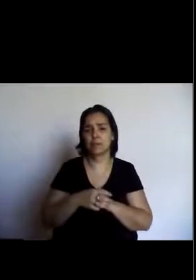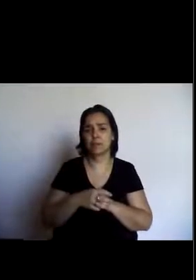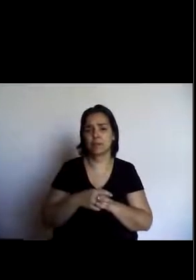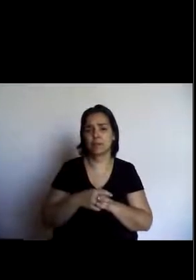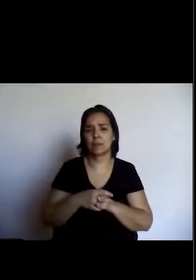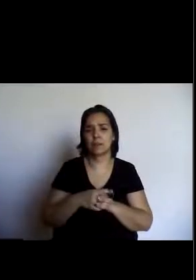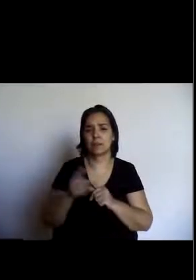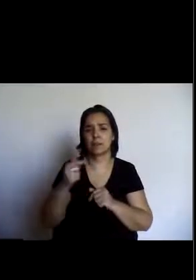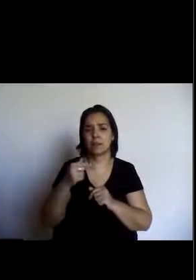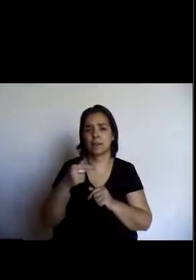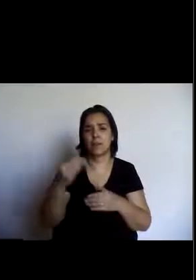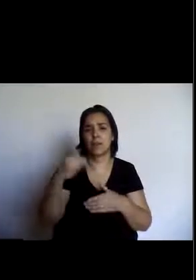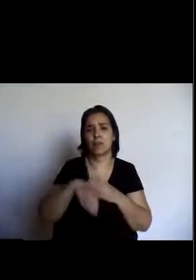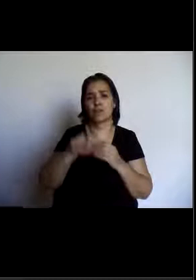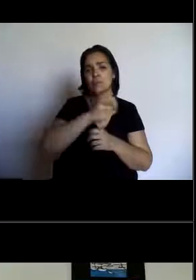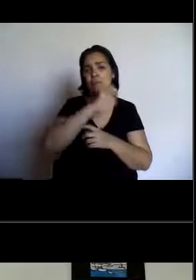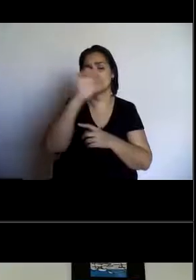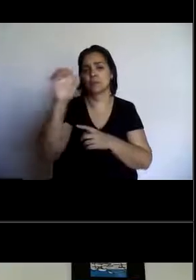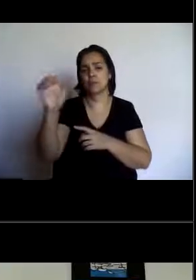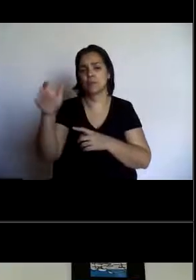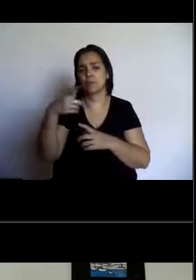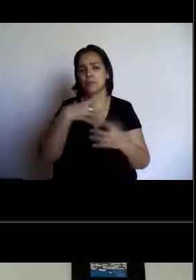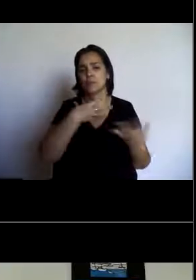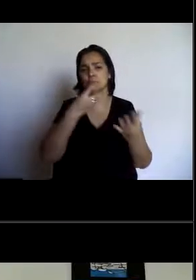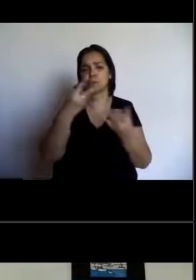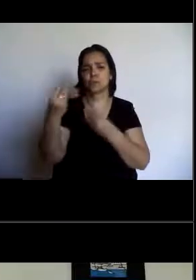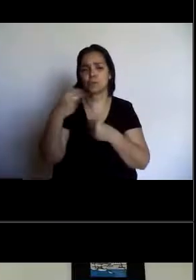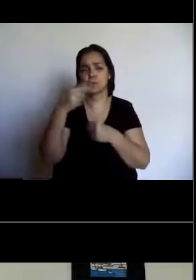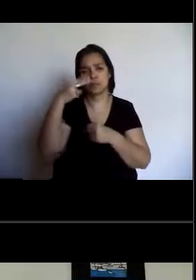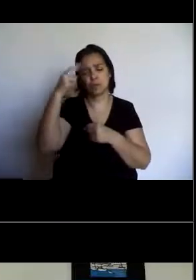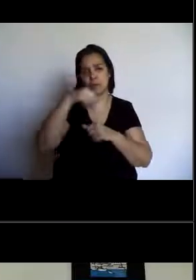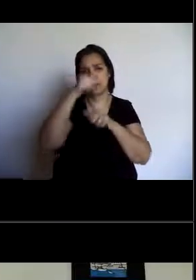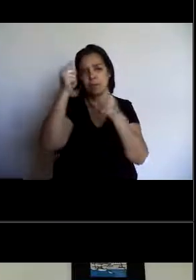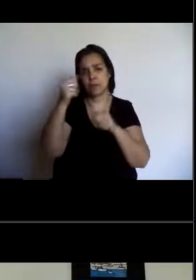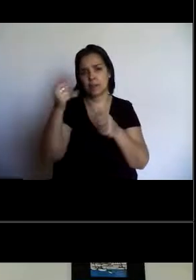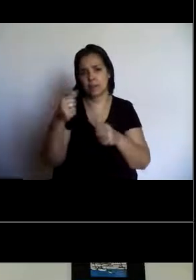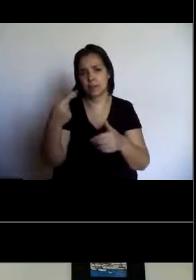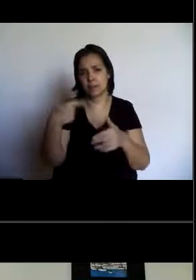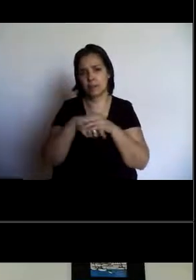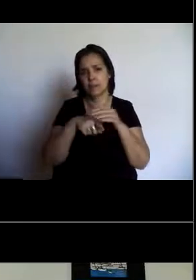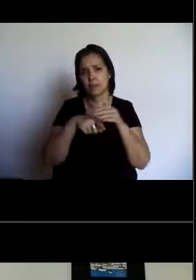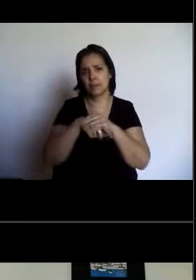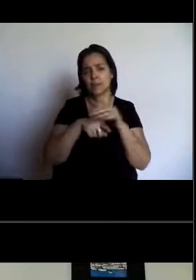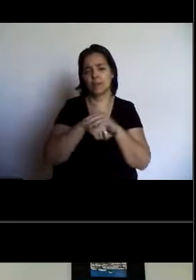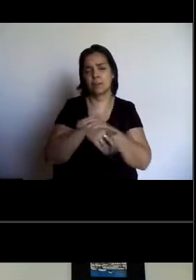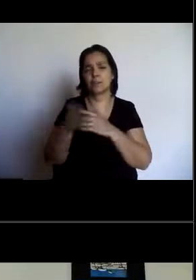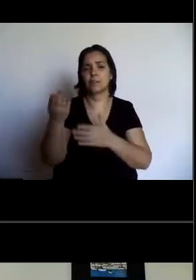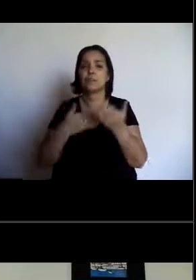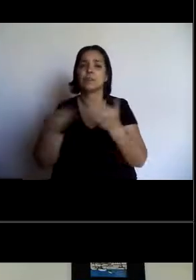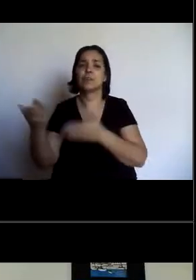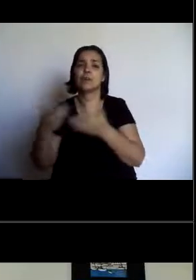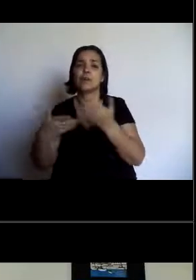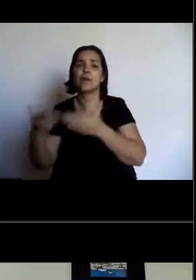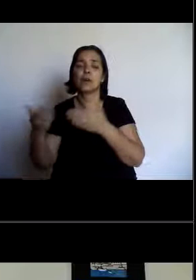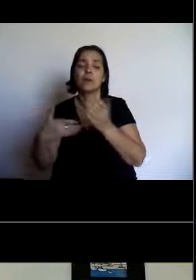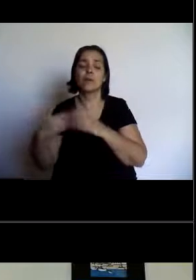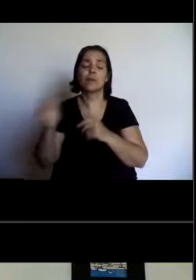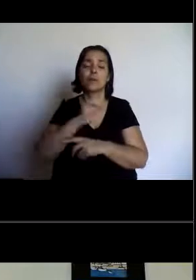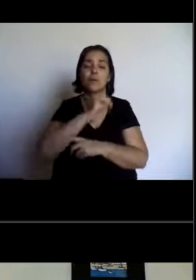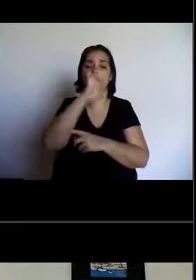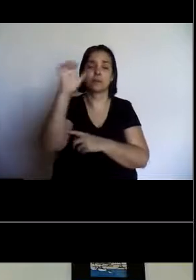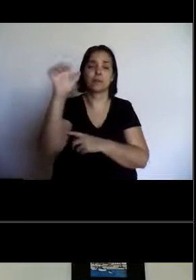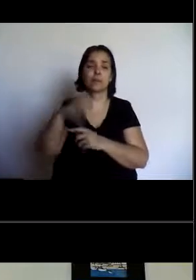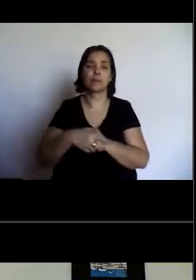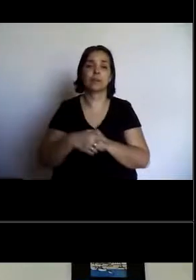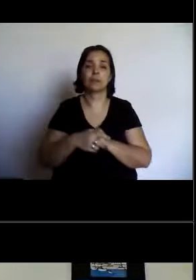entornos internacionales, cuenta con amplia experiencia en el diseño, gestión y coordinación de proyectos europeos y